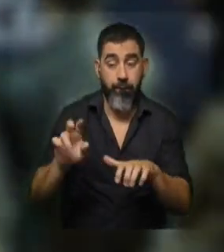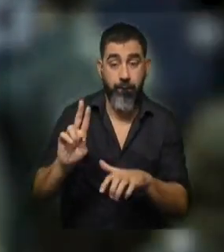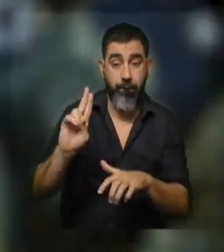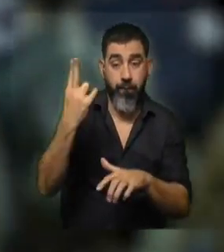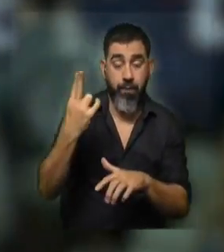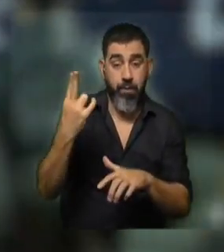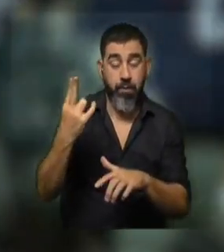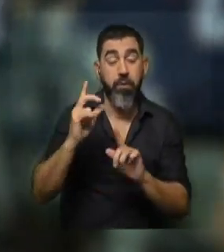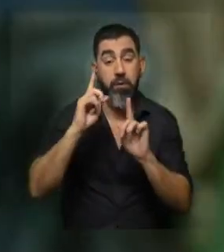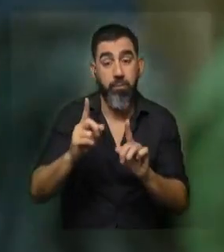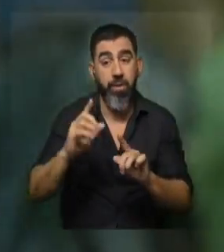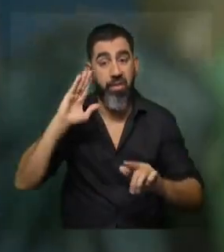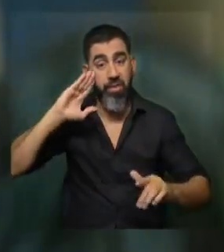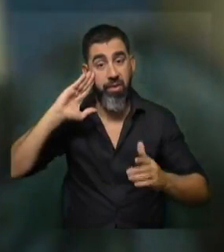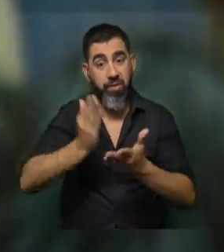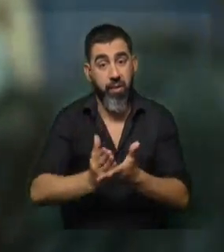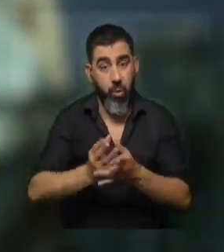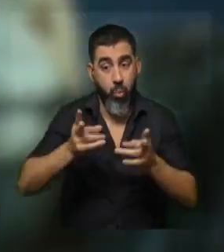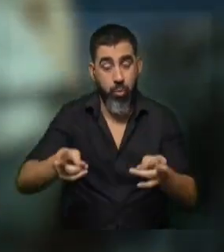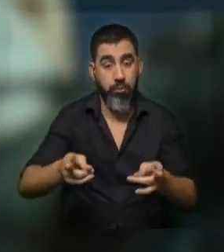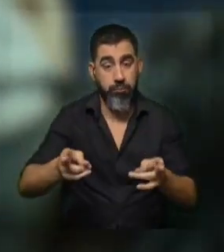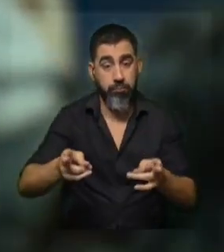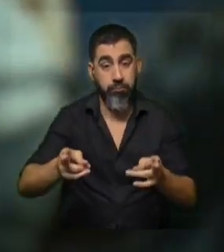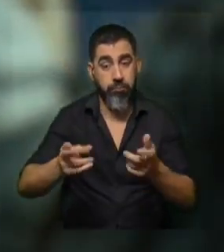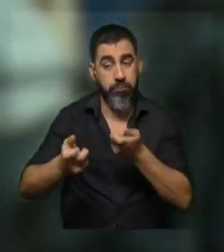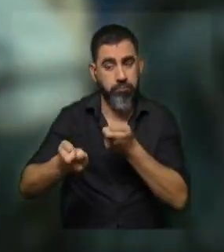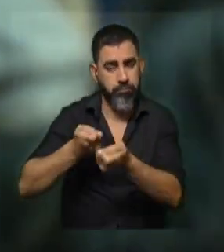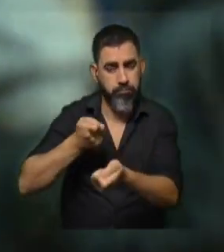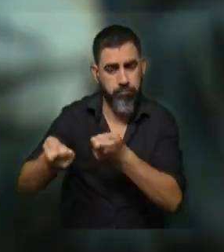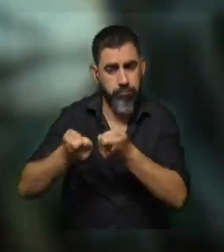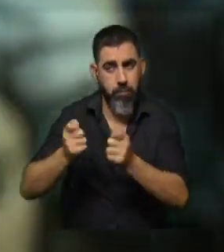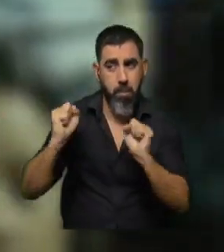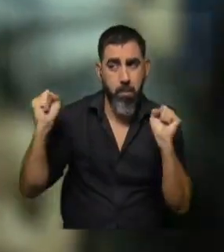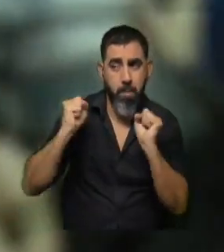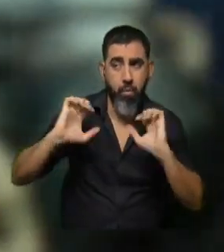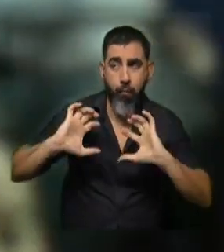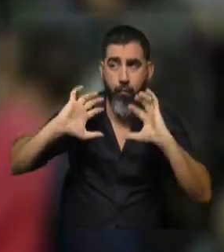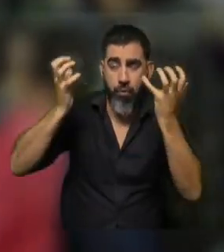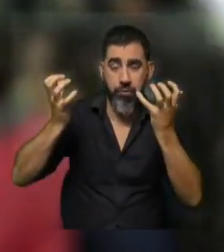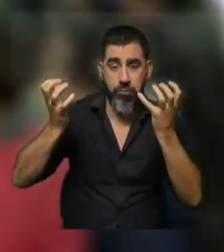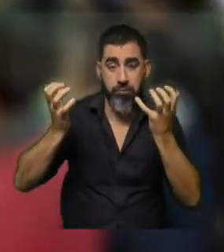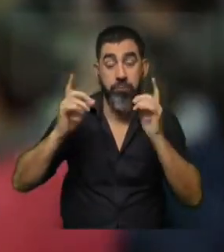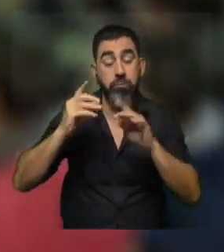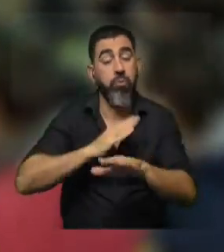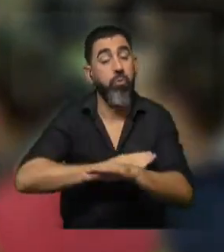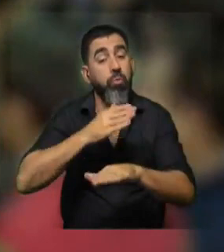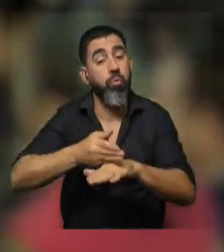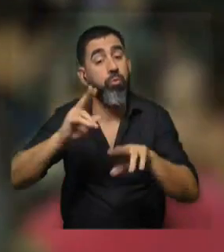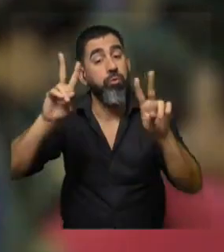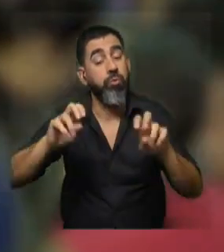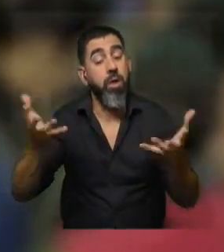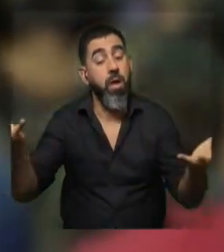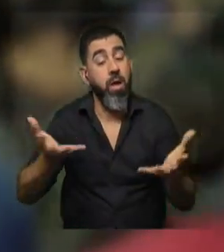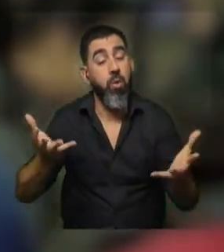además en dictadura no todo de la represión todo era miedo toda la violencia y bueno qué impactos tiene eso hoy